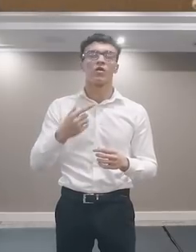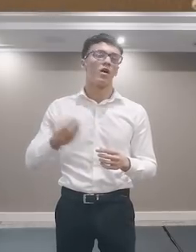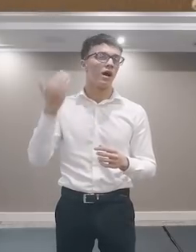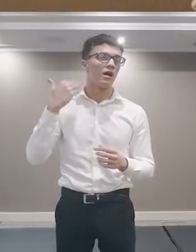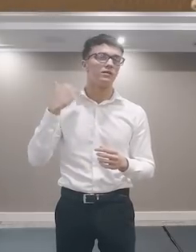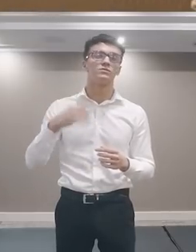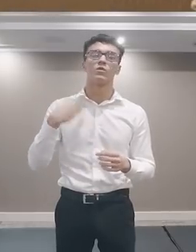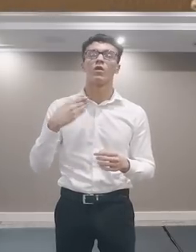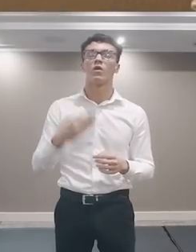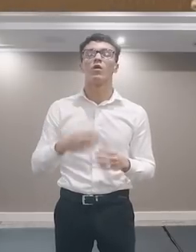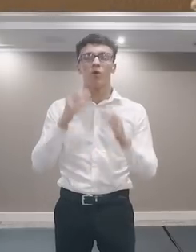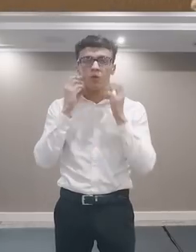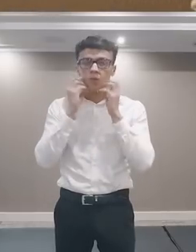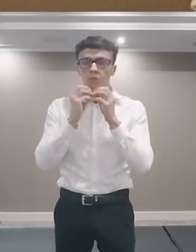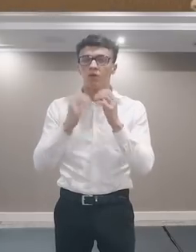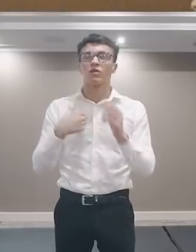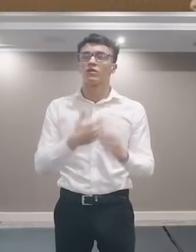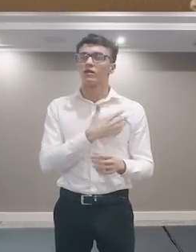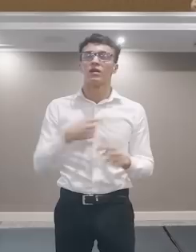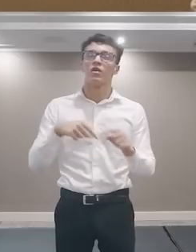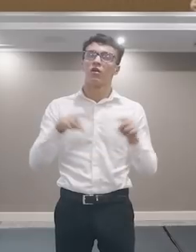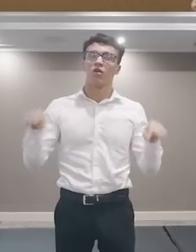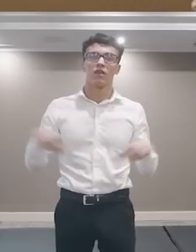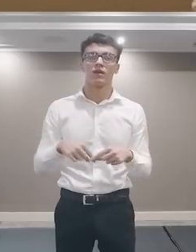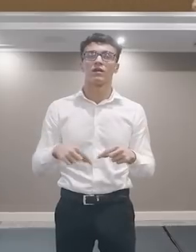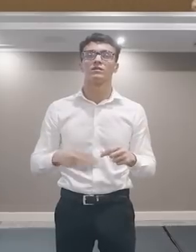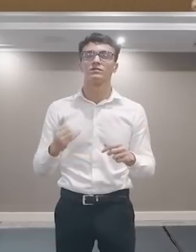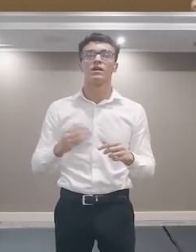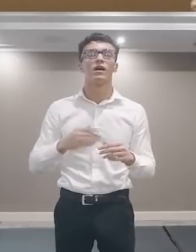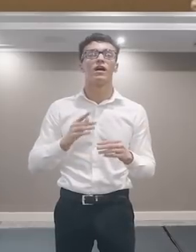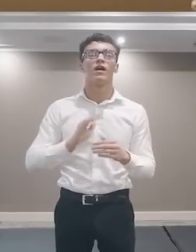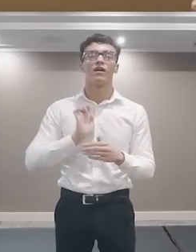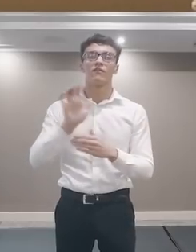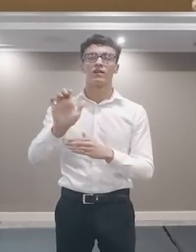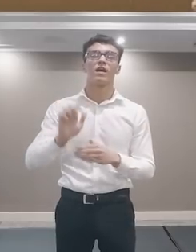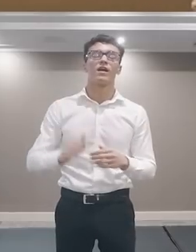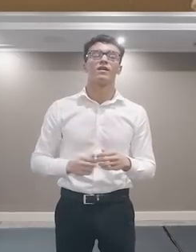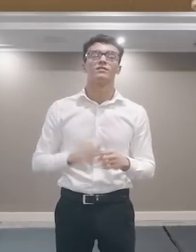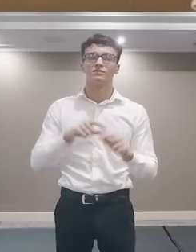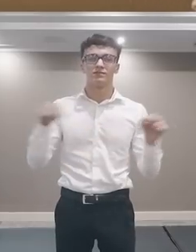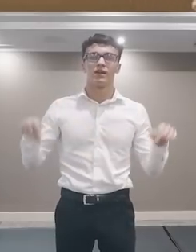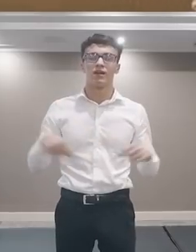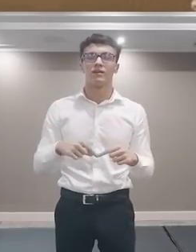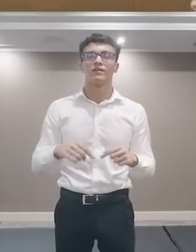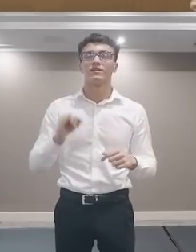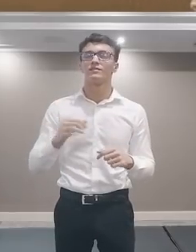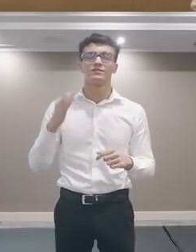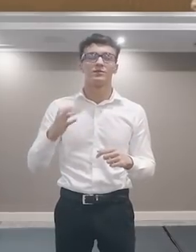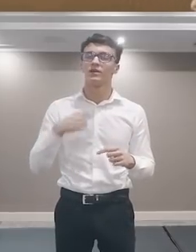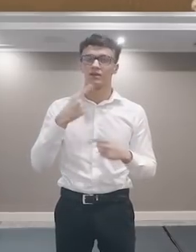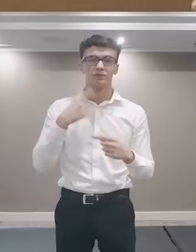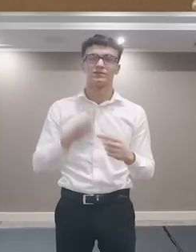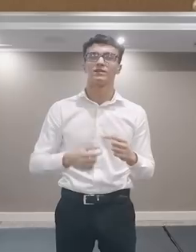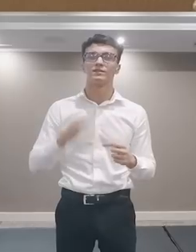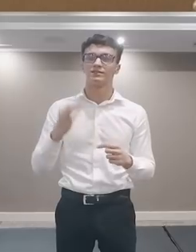iba a ser una de esas personas en las que yo quería rodear está ahí al fondo y yo siempre se lo digo y lo repetiré en cada presentación que hagamos que